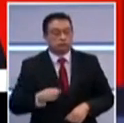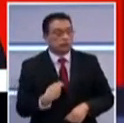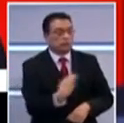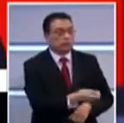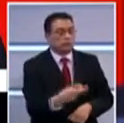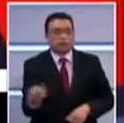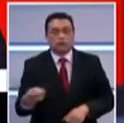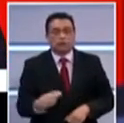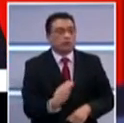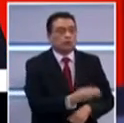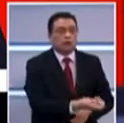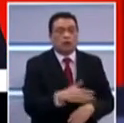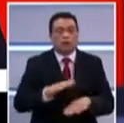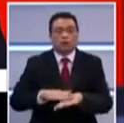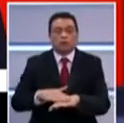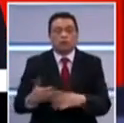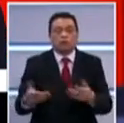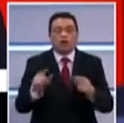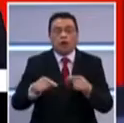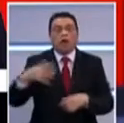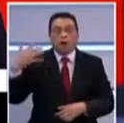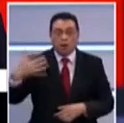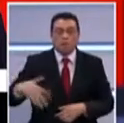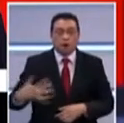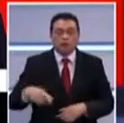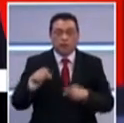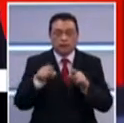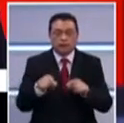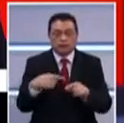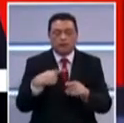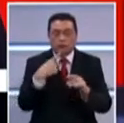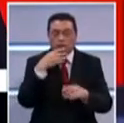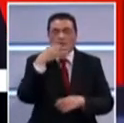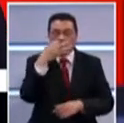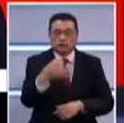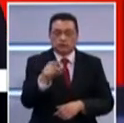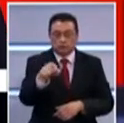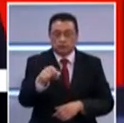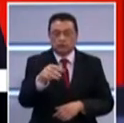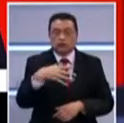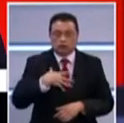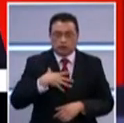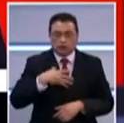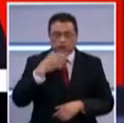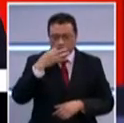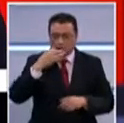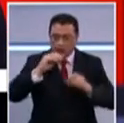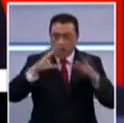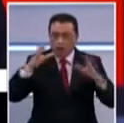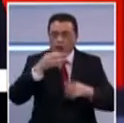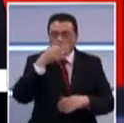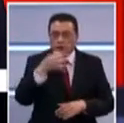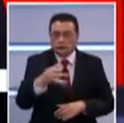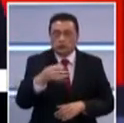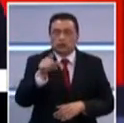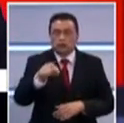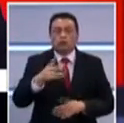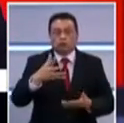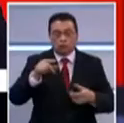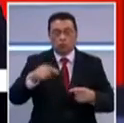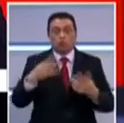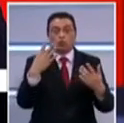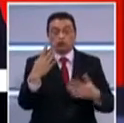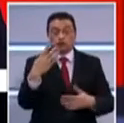para nosotros es sumamente importante y por eso también lo hemos señalado y en eso quiero ser muy enfática que hemos planteado estos